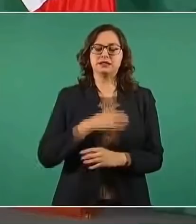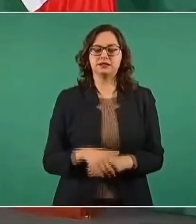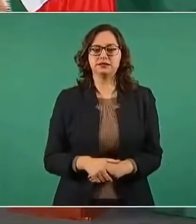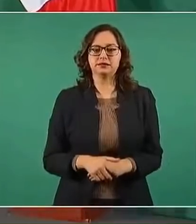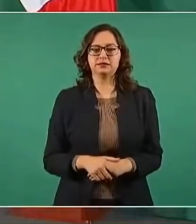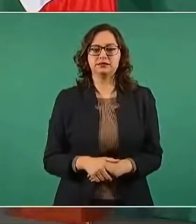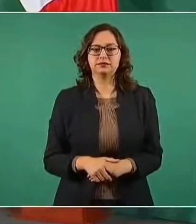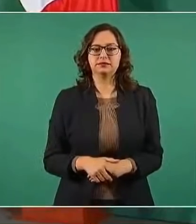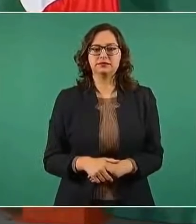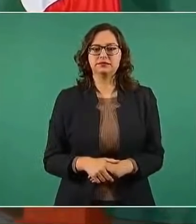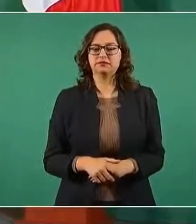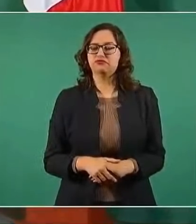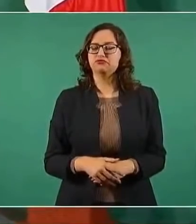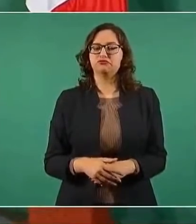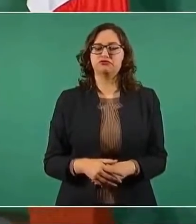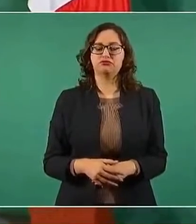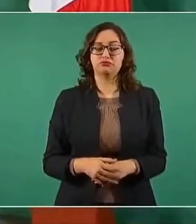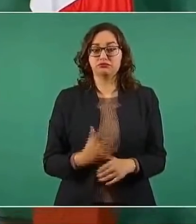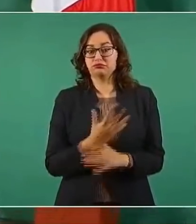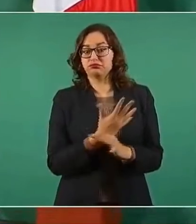Yo traigo a mi gente,